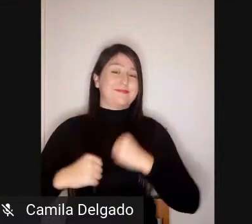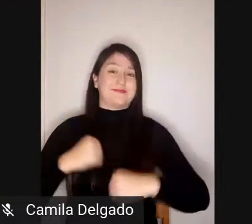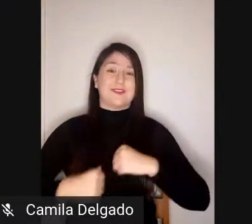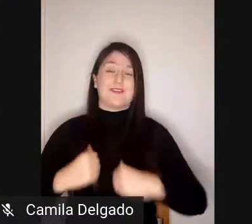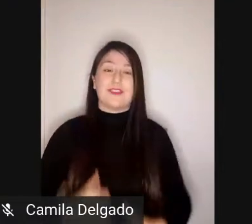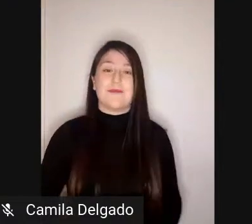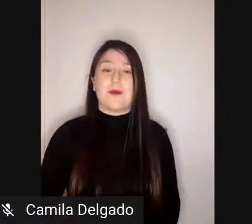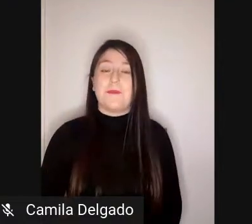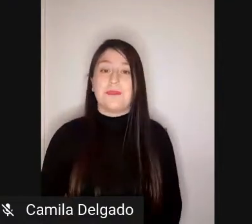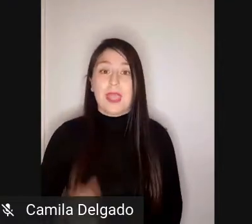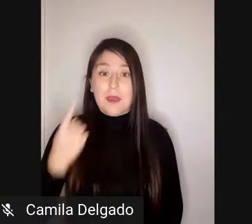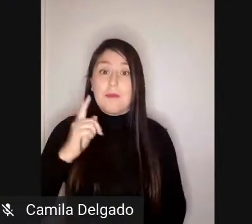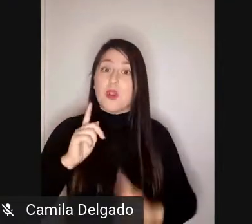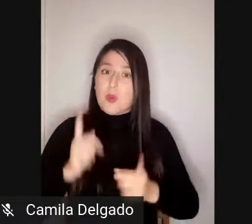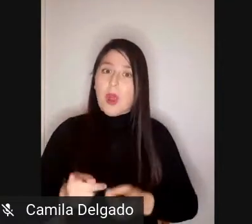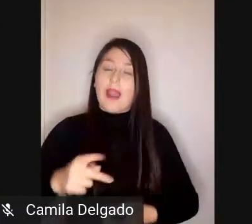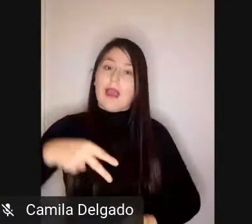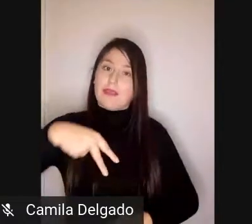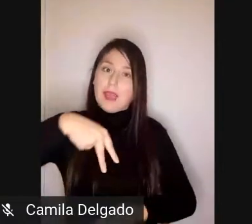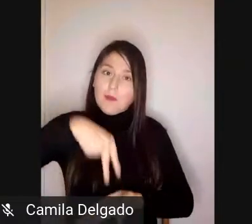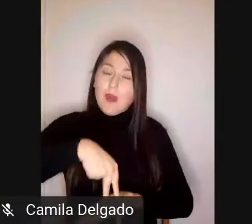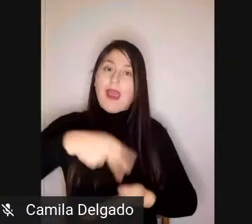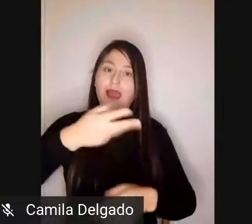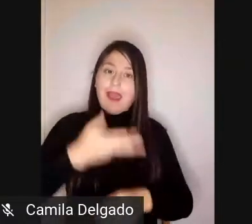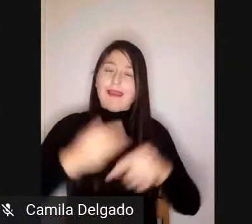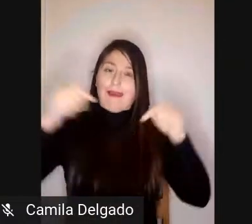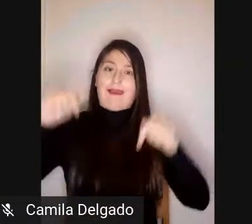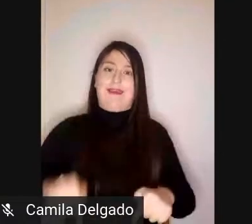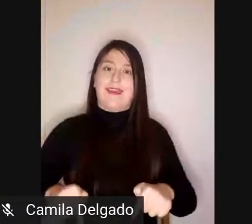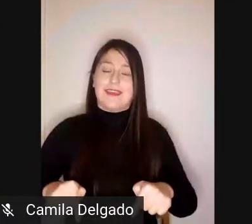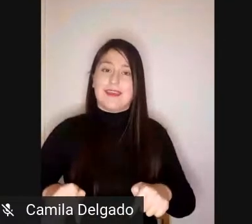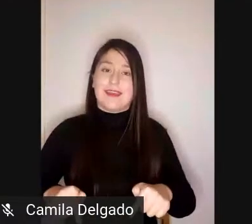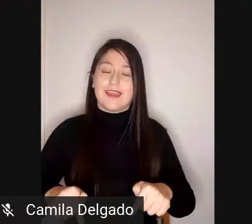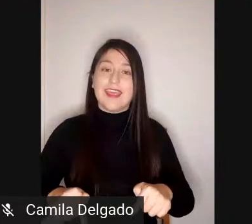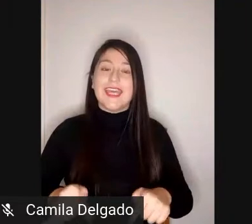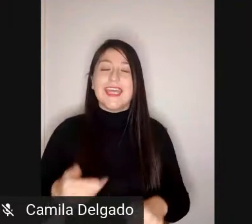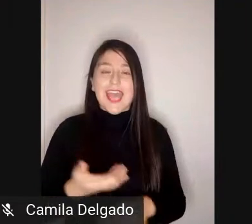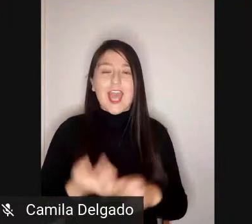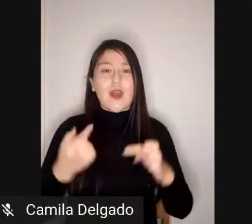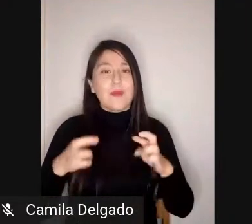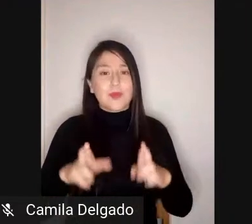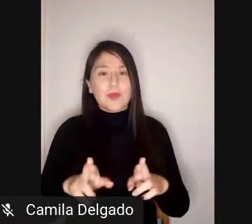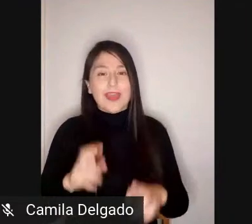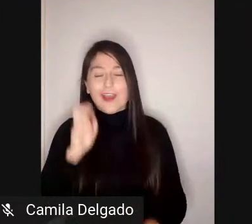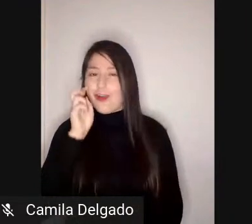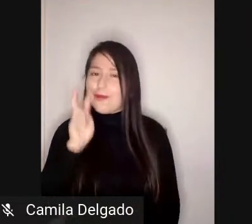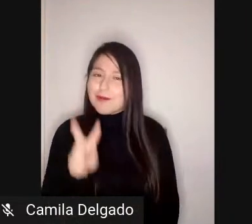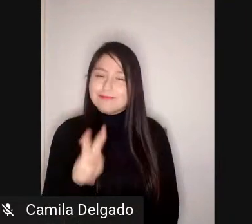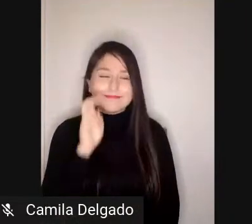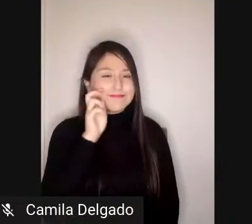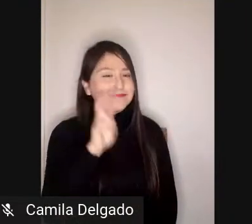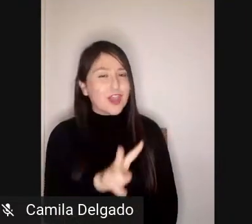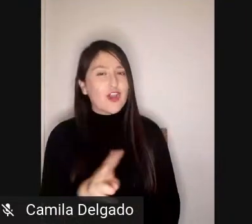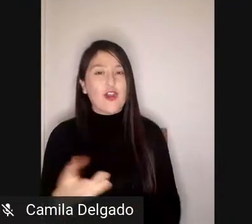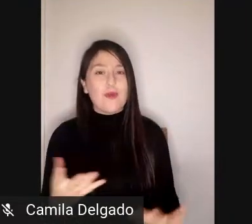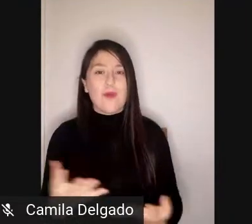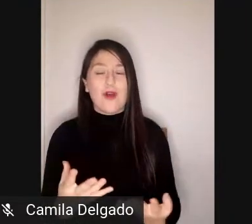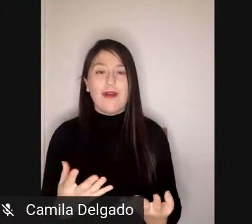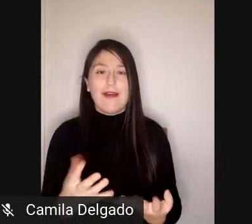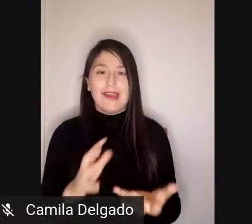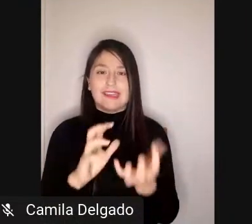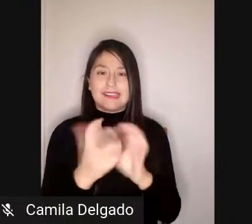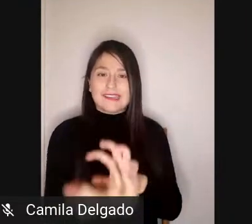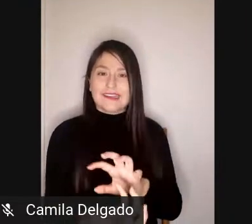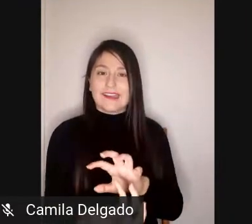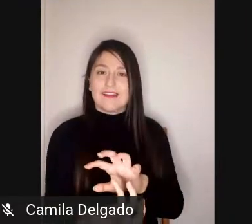aquí y sin embargo hemos tenido oportunidad de ver cómo se reconstruye este tejido. Cuando yo